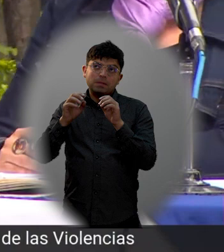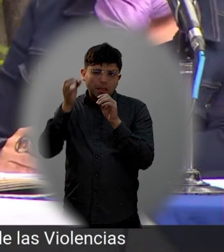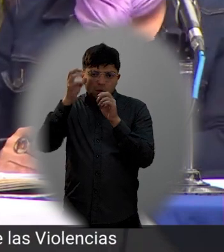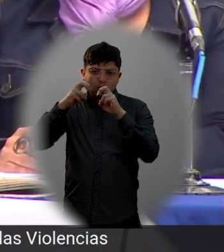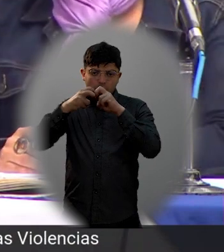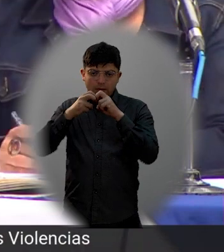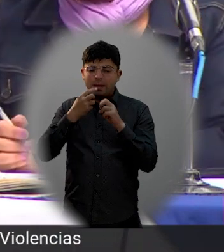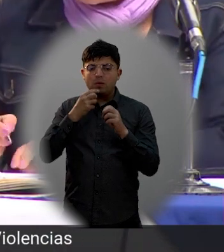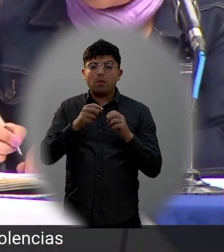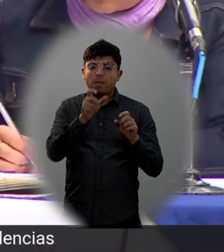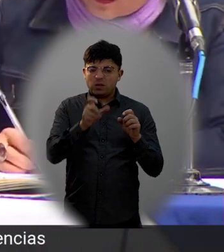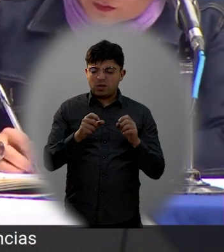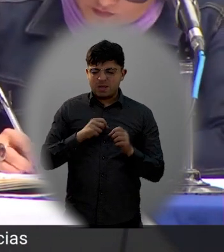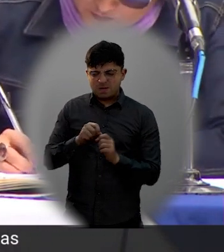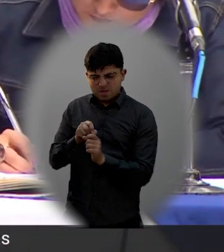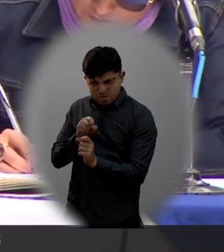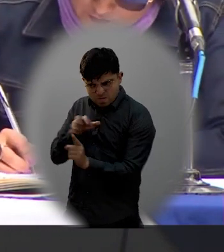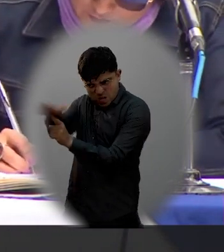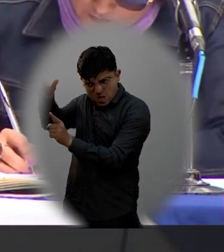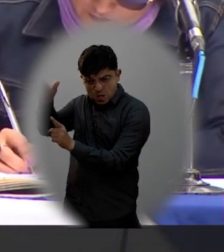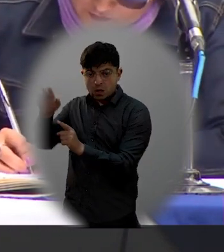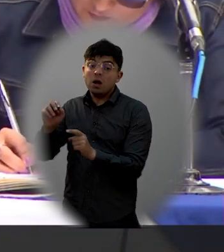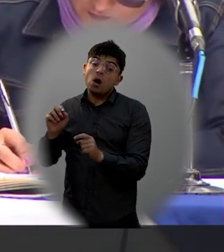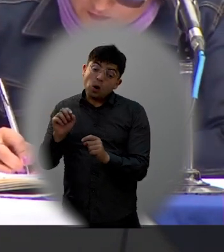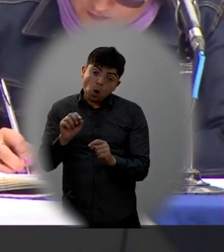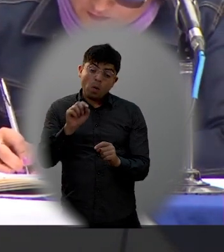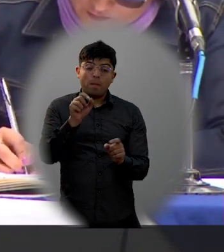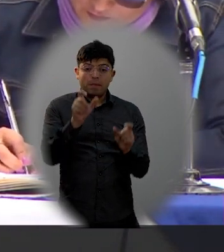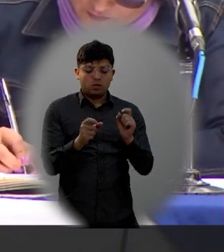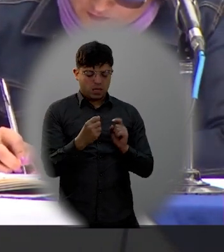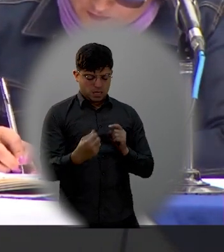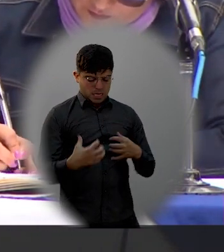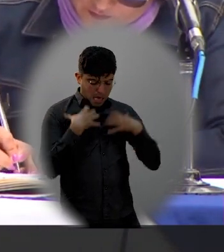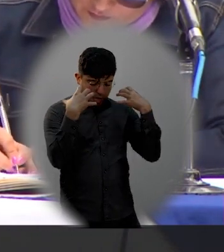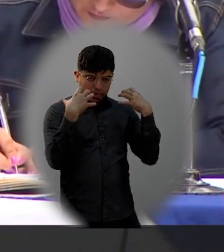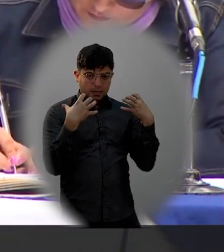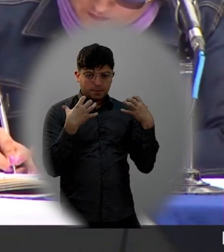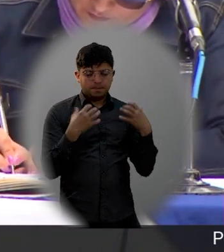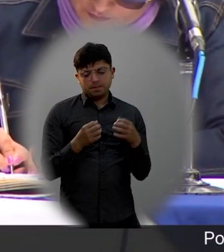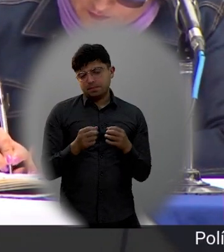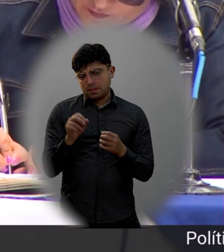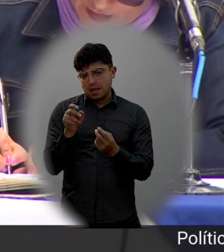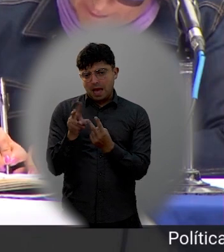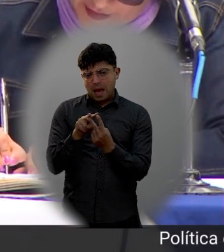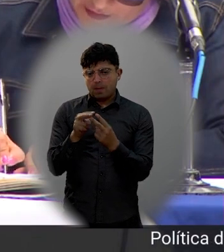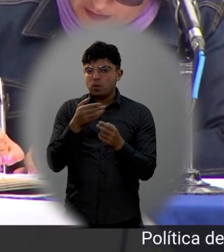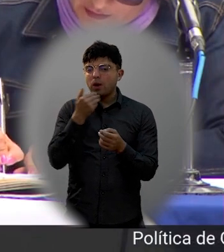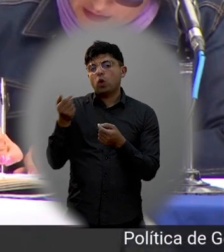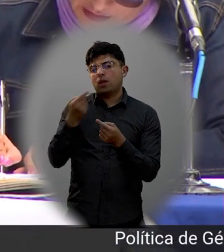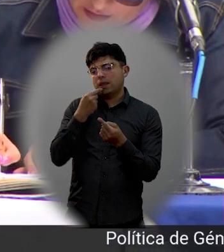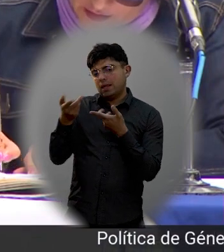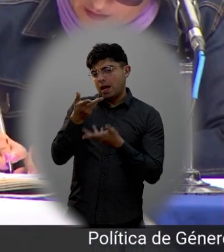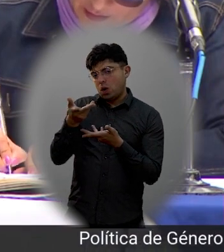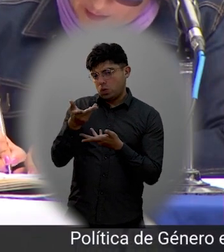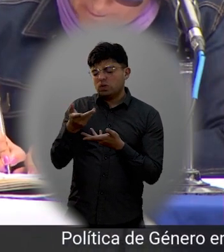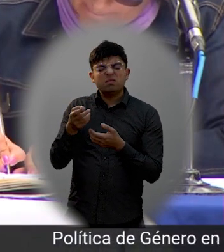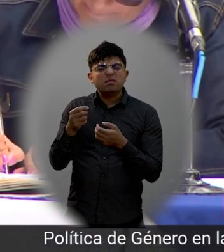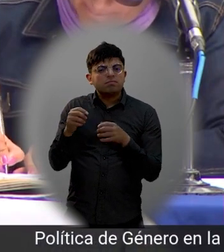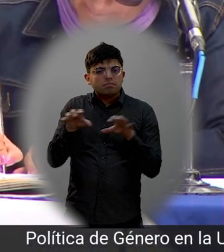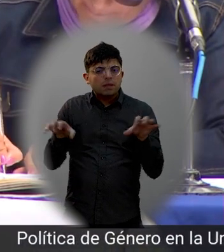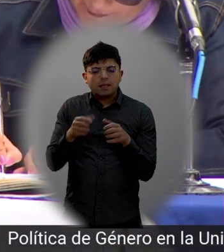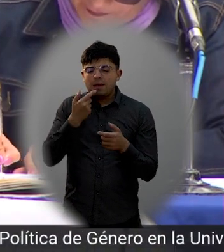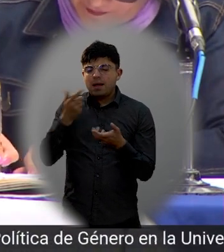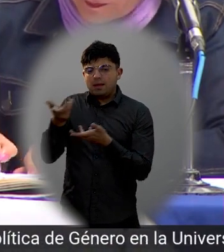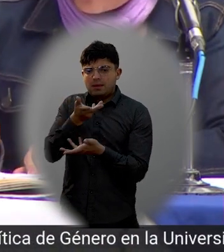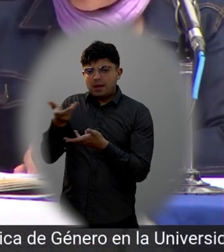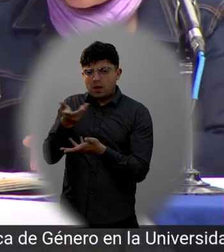utilizar, victimario, como la persona que ha sido victimizada. Y en ese ejercicio de diálogo, pues